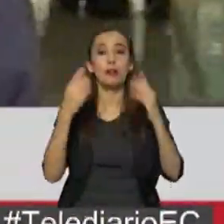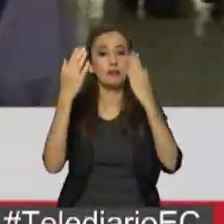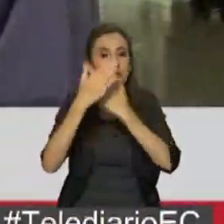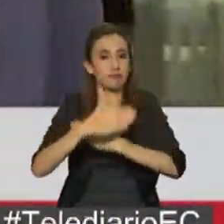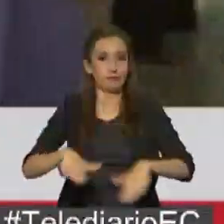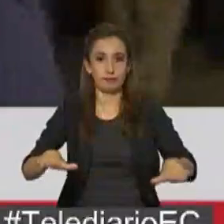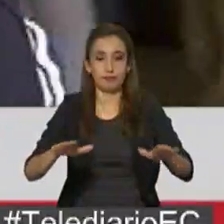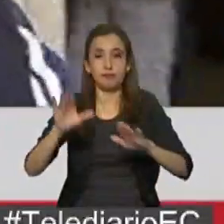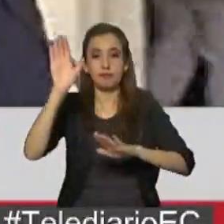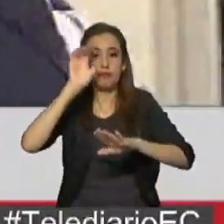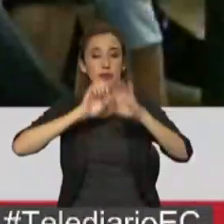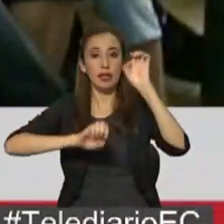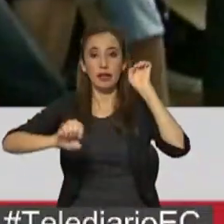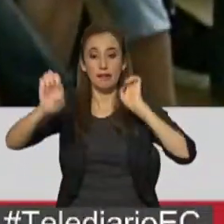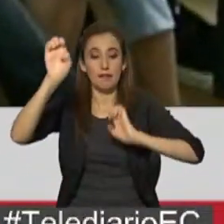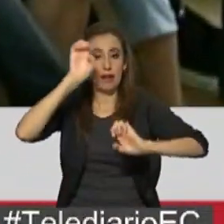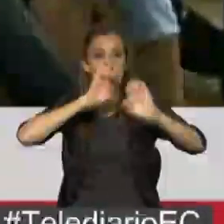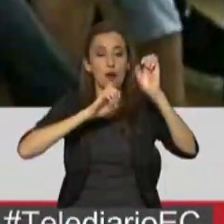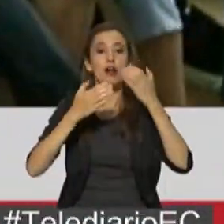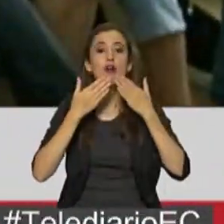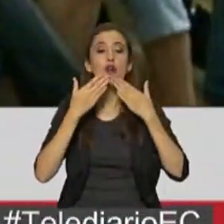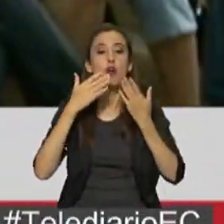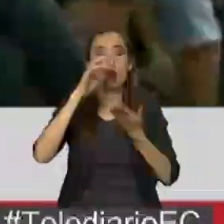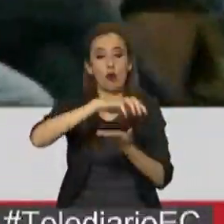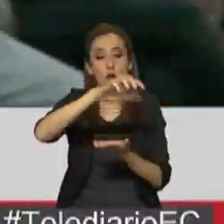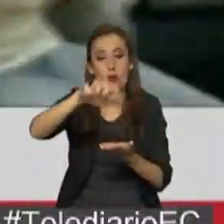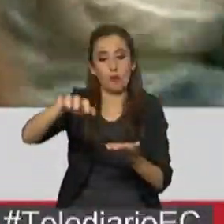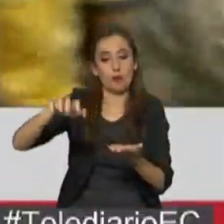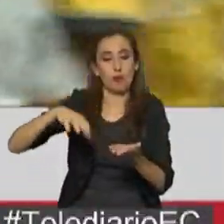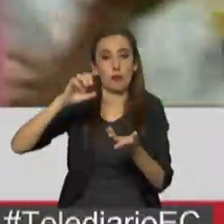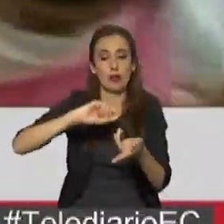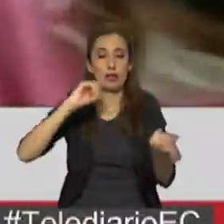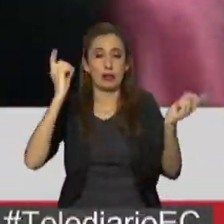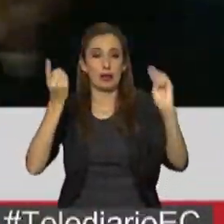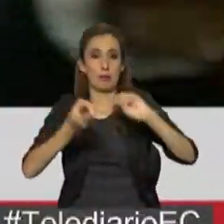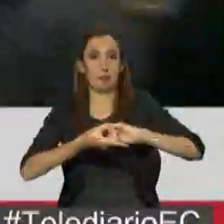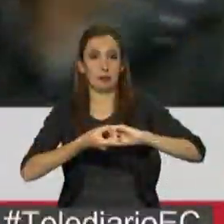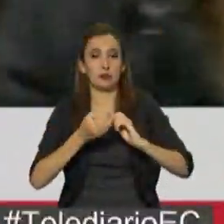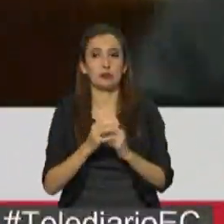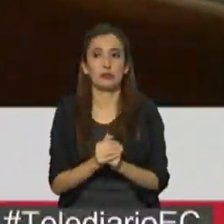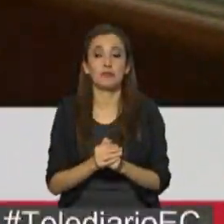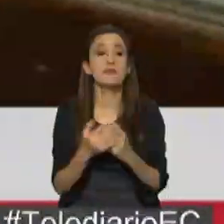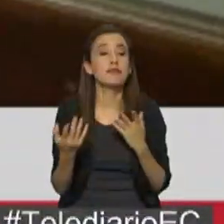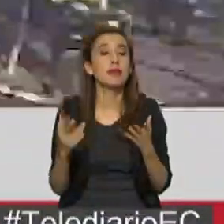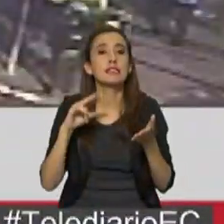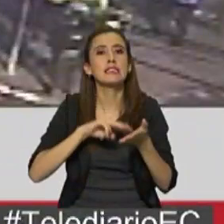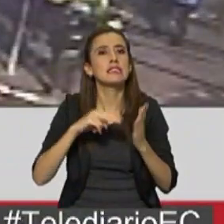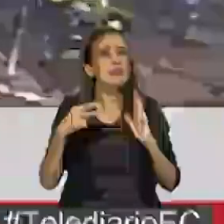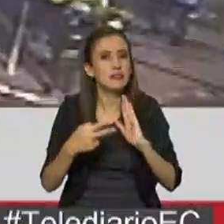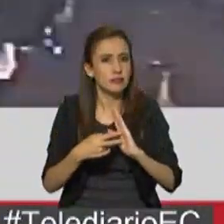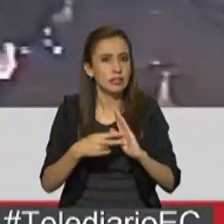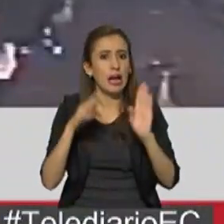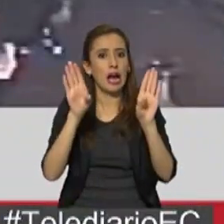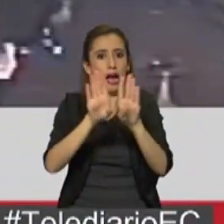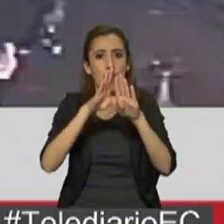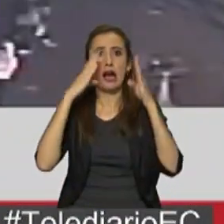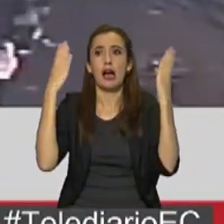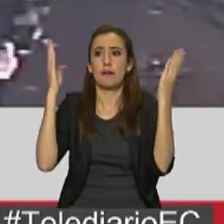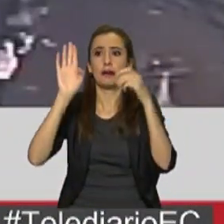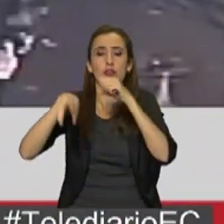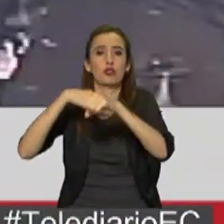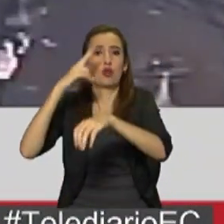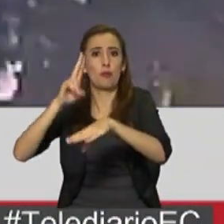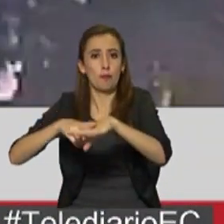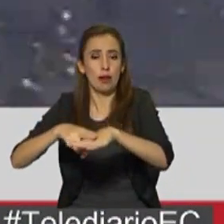autoridades evaluarán que provincias del país hay cambios de color esto no significa que se volverá a la misma